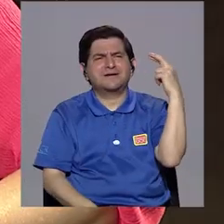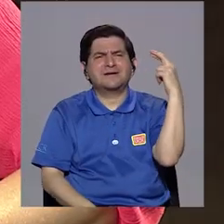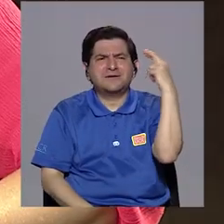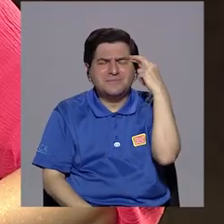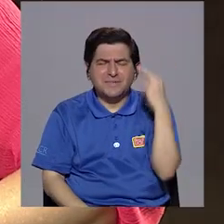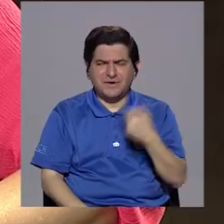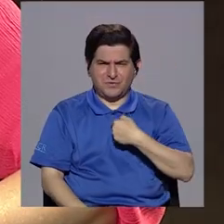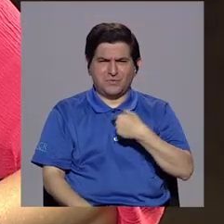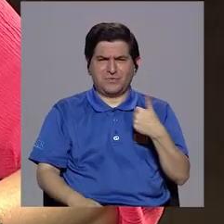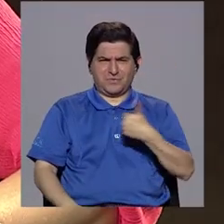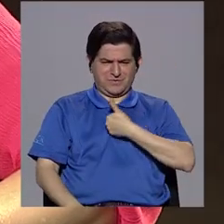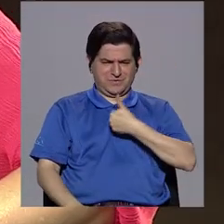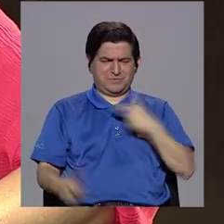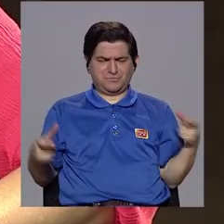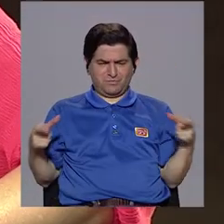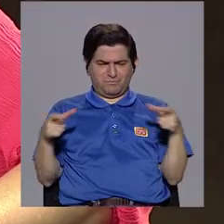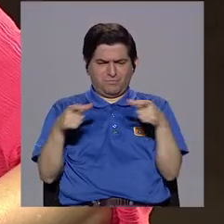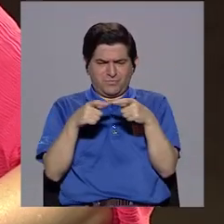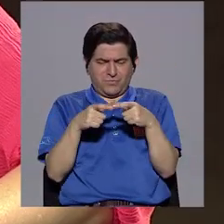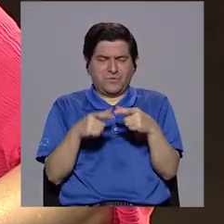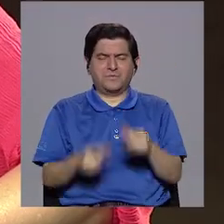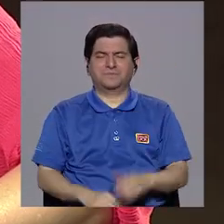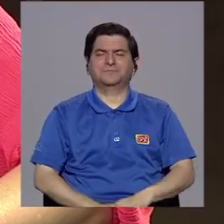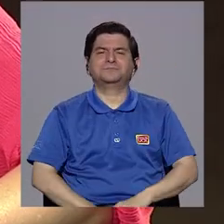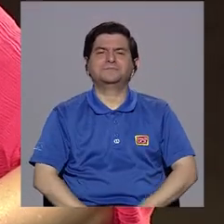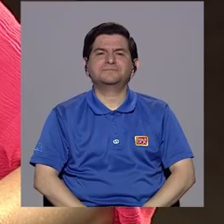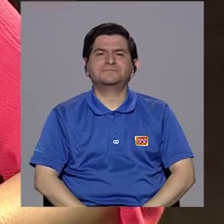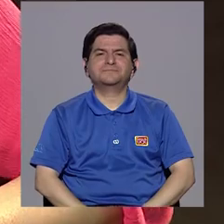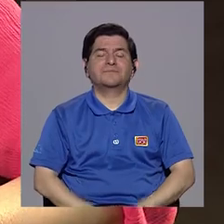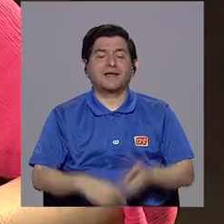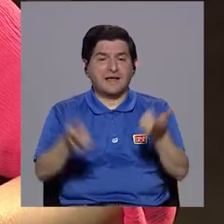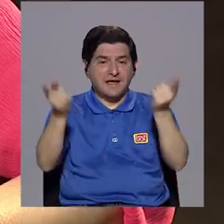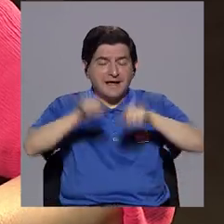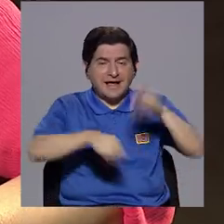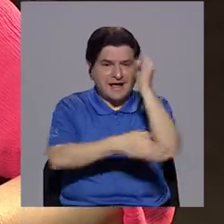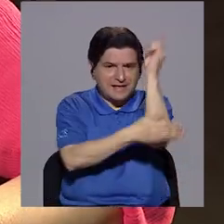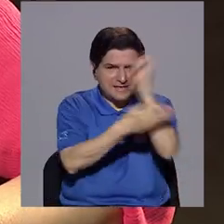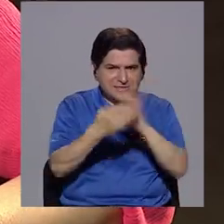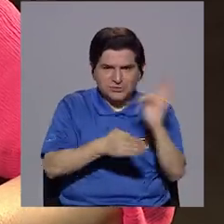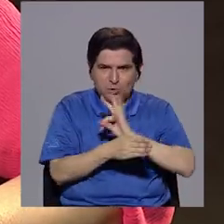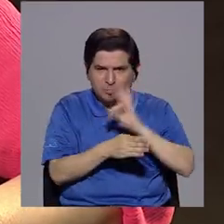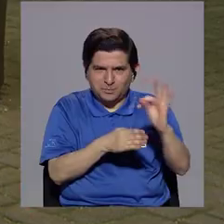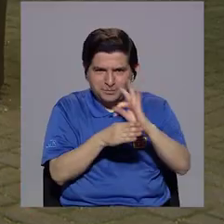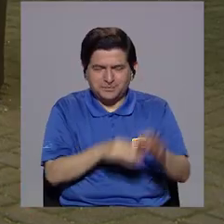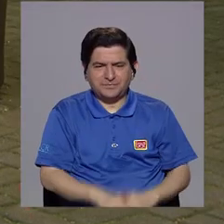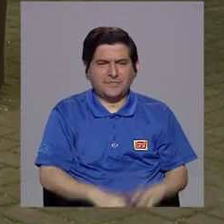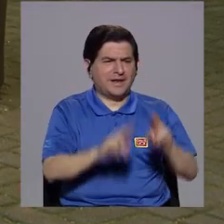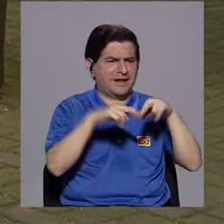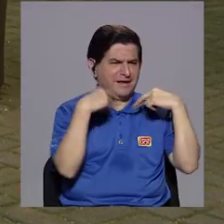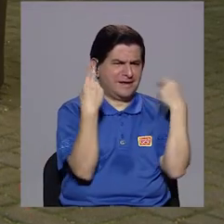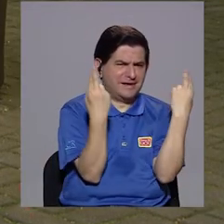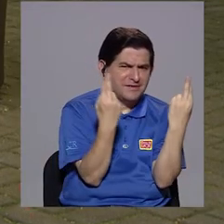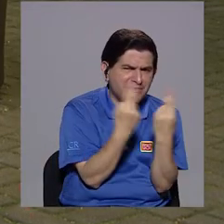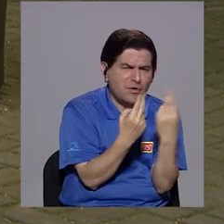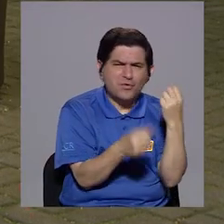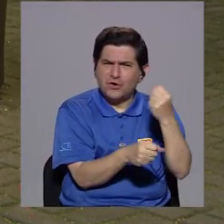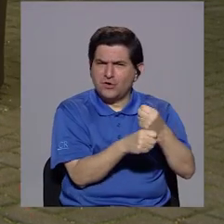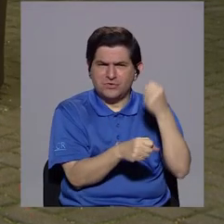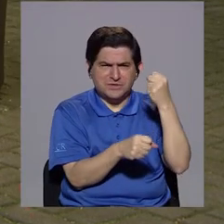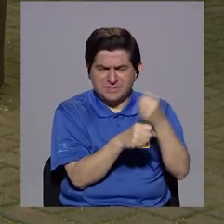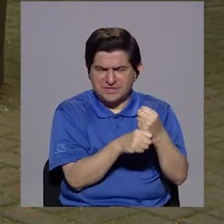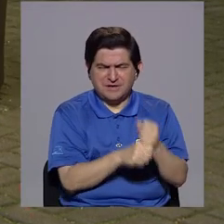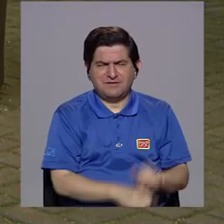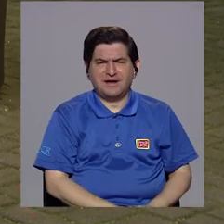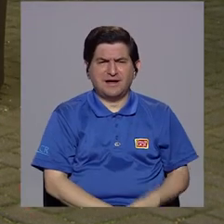reflexión, de crecer, de conectarse, de estar ahí con uno. En el caso de la arteterapia, digamos, las sesiones, no sé cómo se